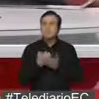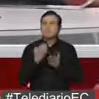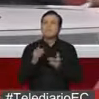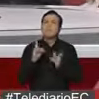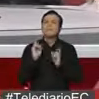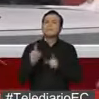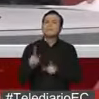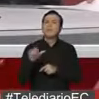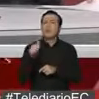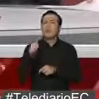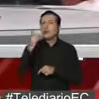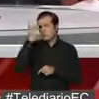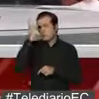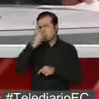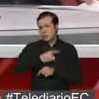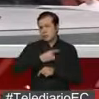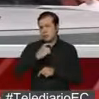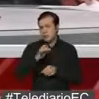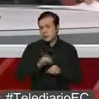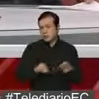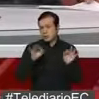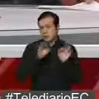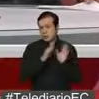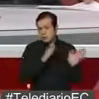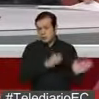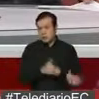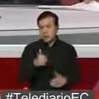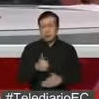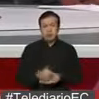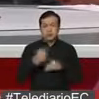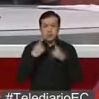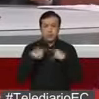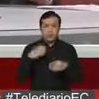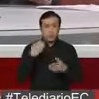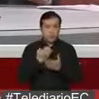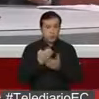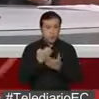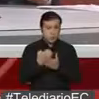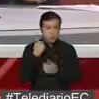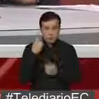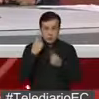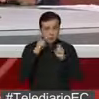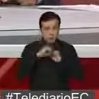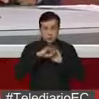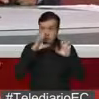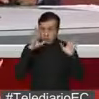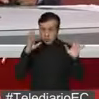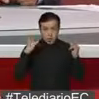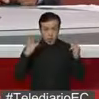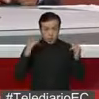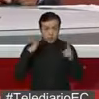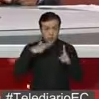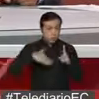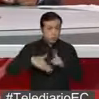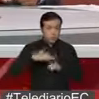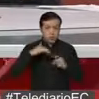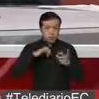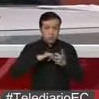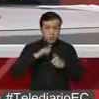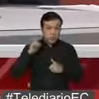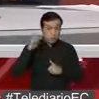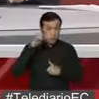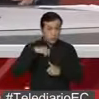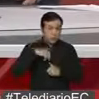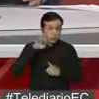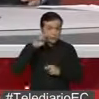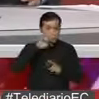otra decisión es importante que las autoridades en materia económica tengan muy en cuenta en este momento tan difícil para el país, a más